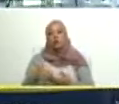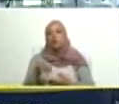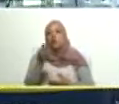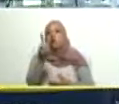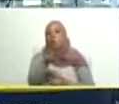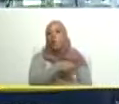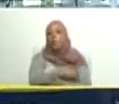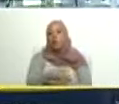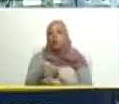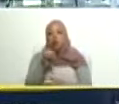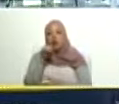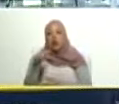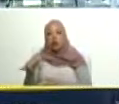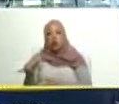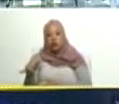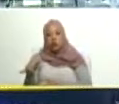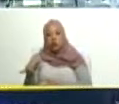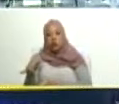2 millones de reportes.